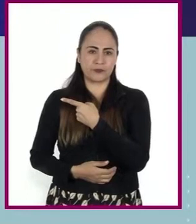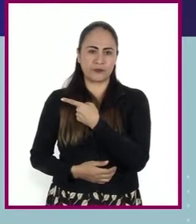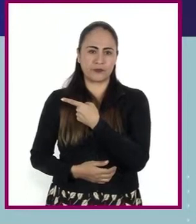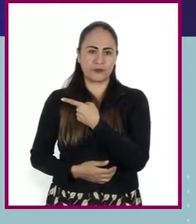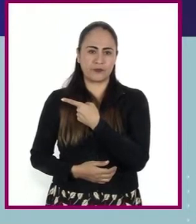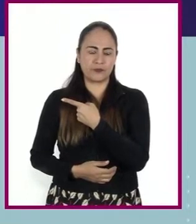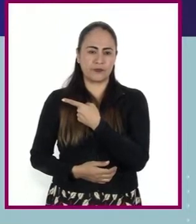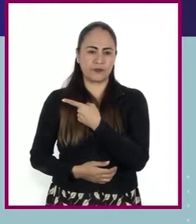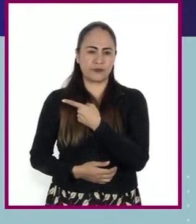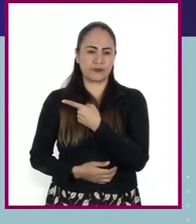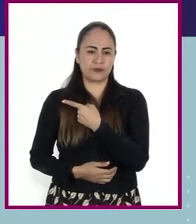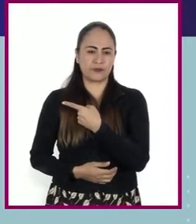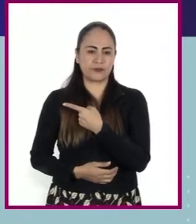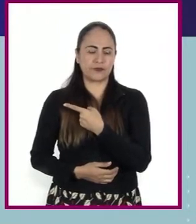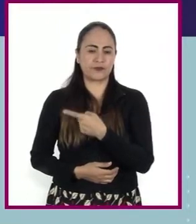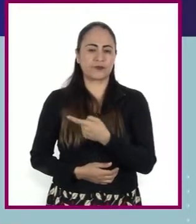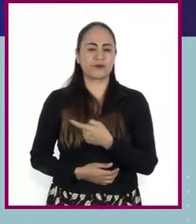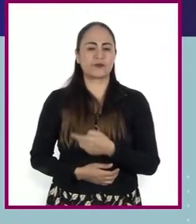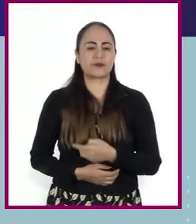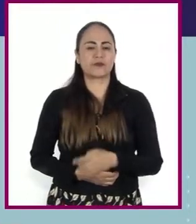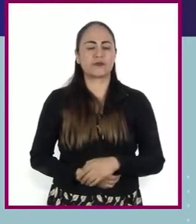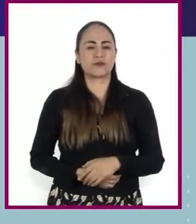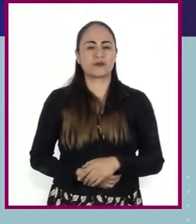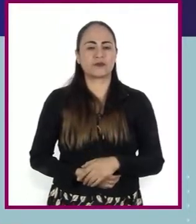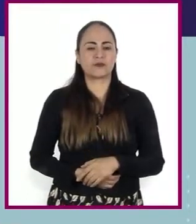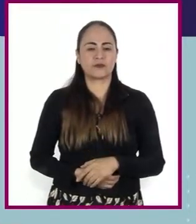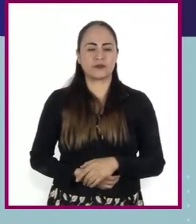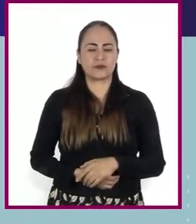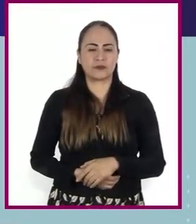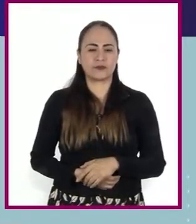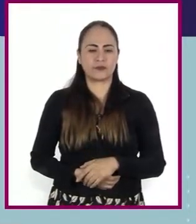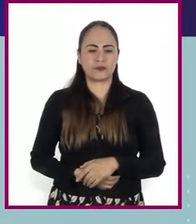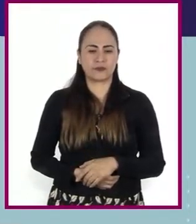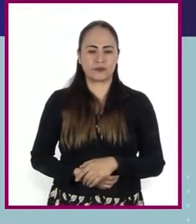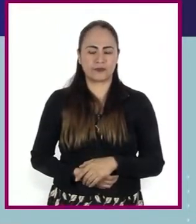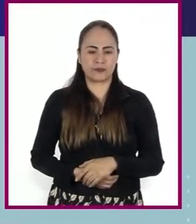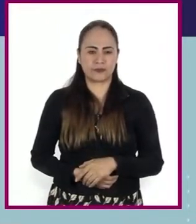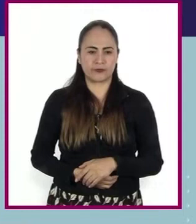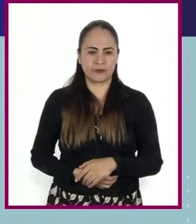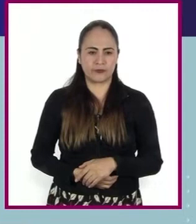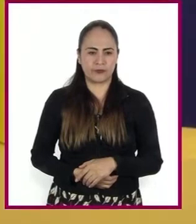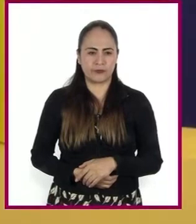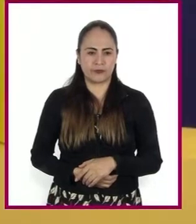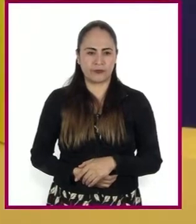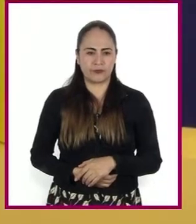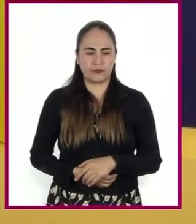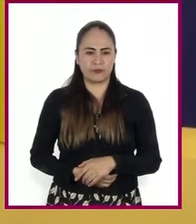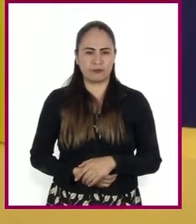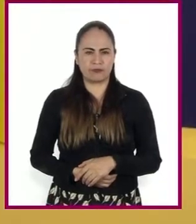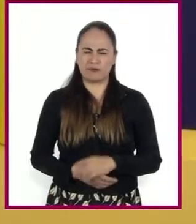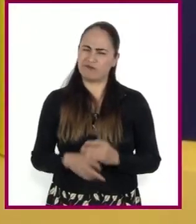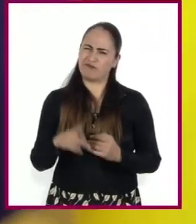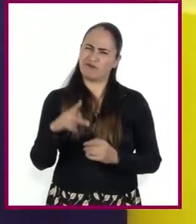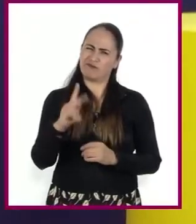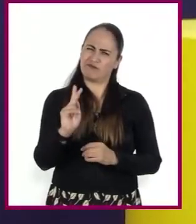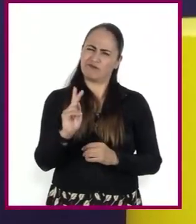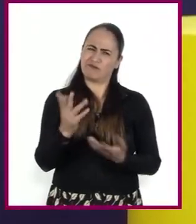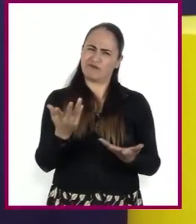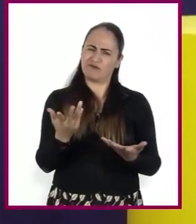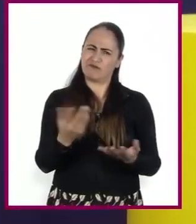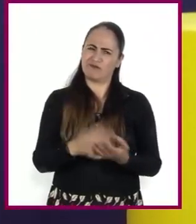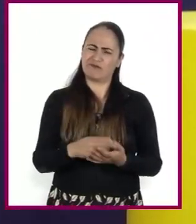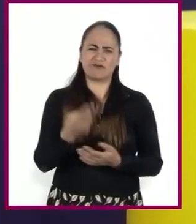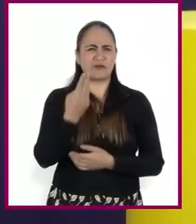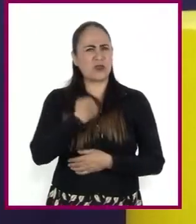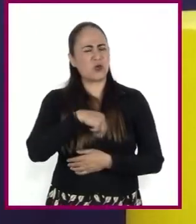6.674 por 10 a la menos 11 newtons por metro cuadrado sobre kilogramo al cuadrado. Pero maestra,